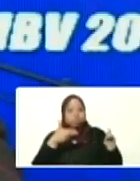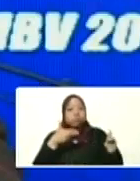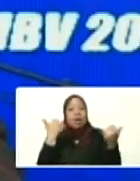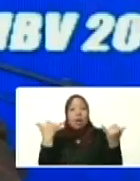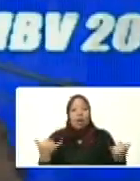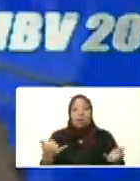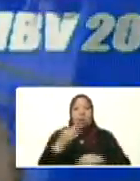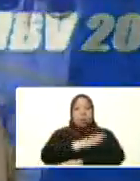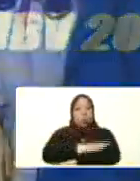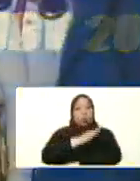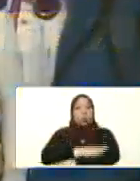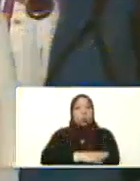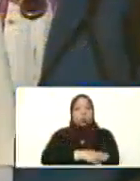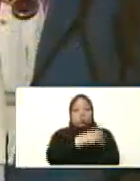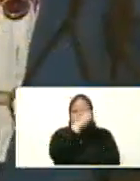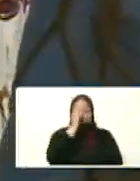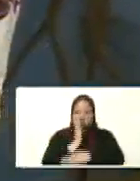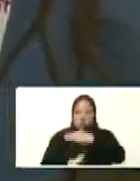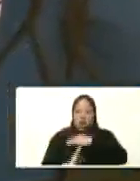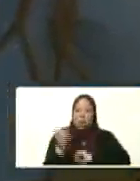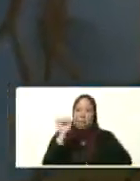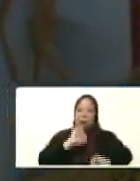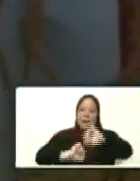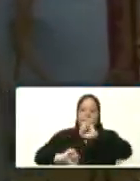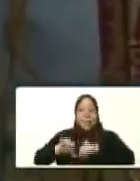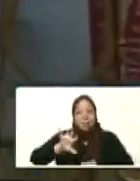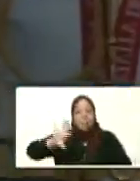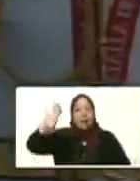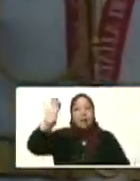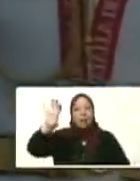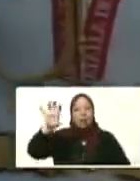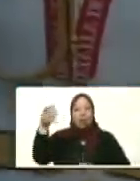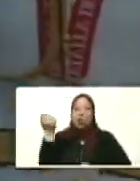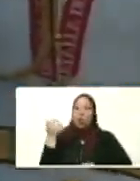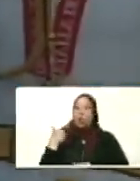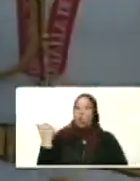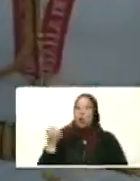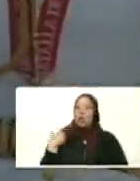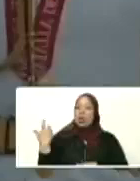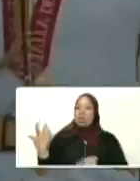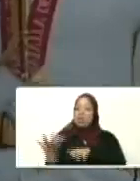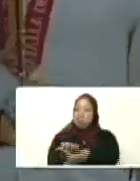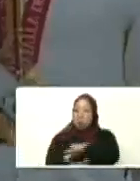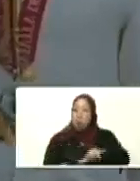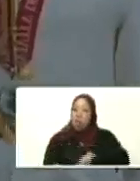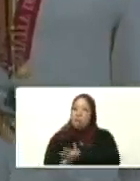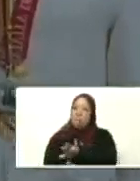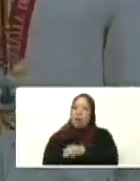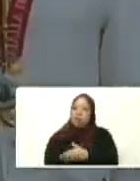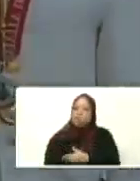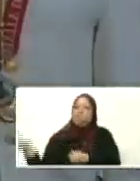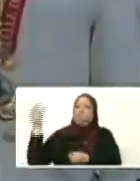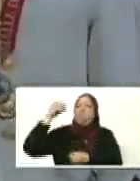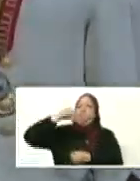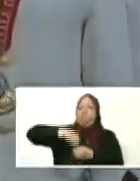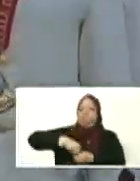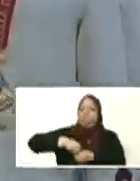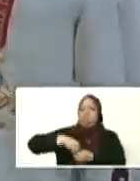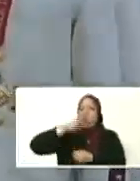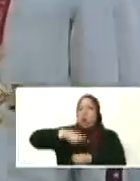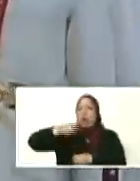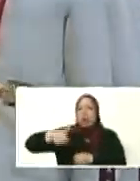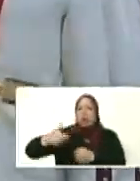una moral inquebrantable para defender la patria contra cualquier imperio o intruso que pretenda destruirla.